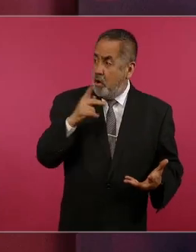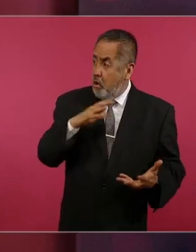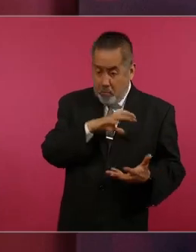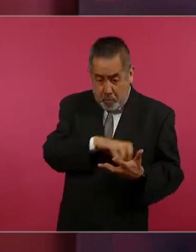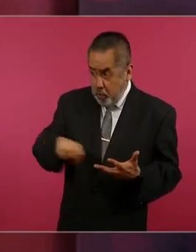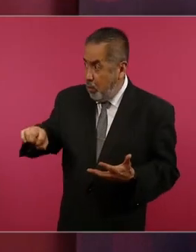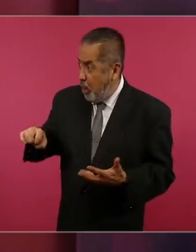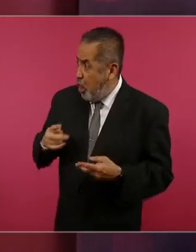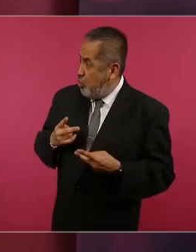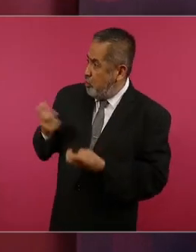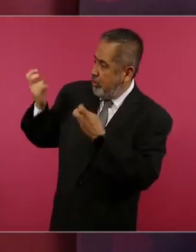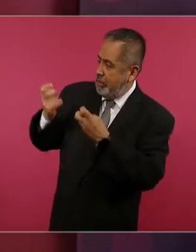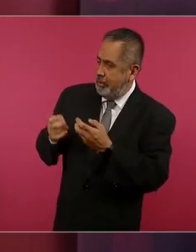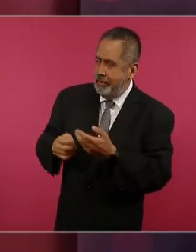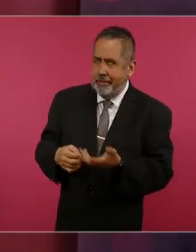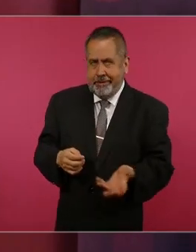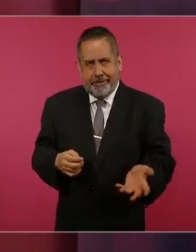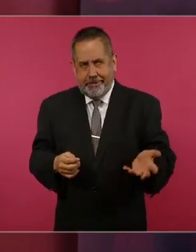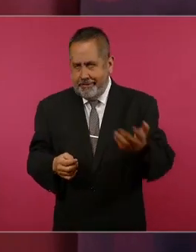Es genial, ¿no?